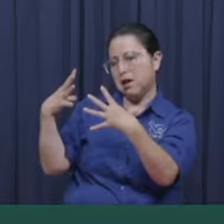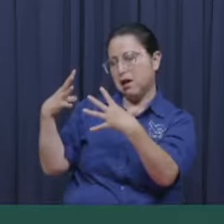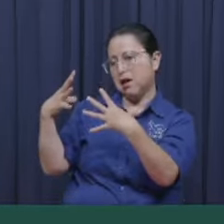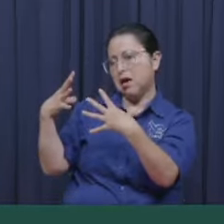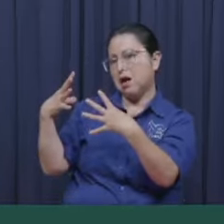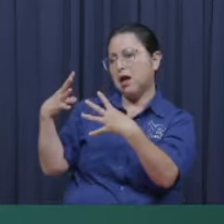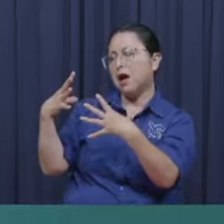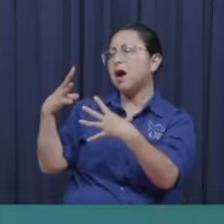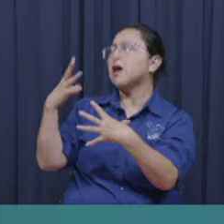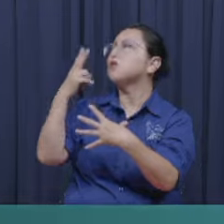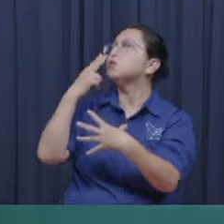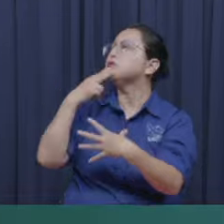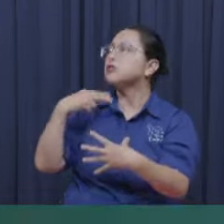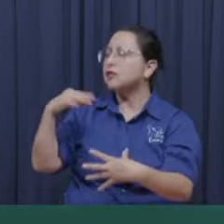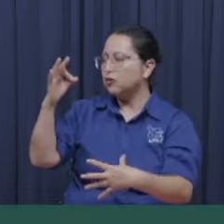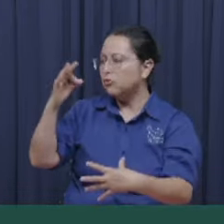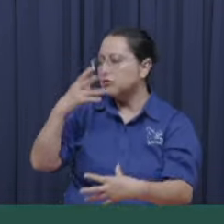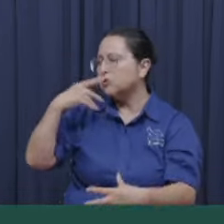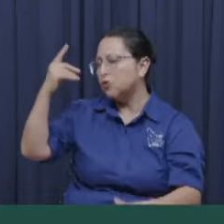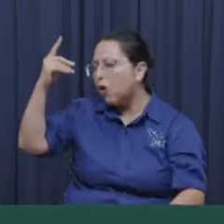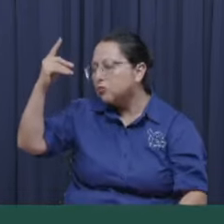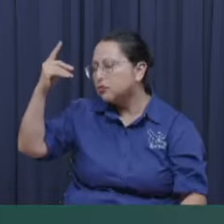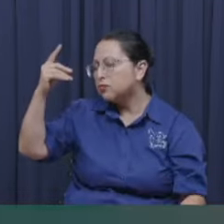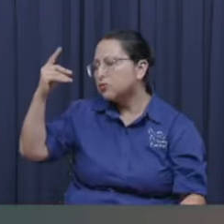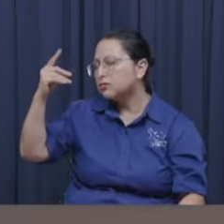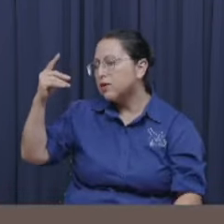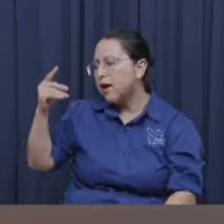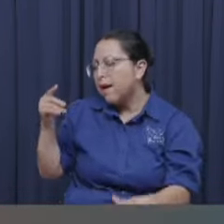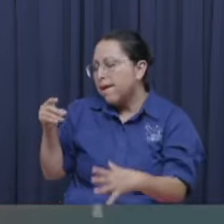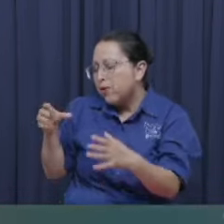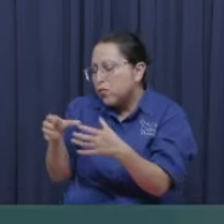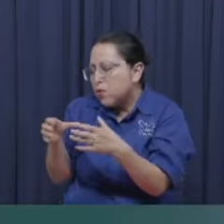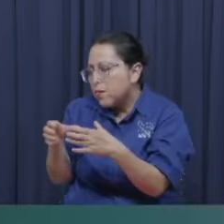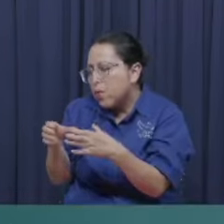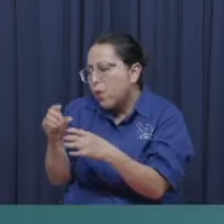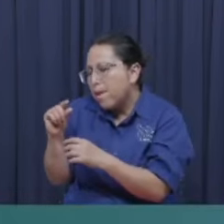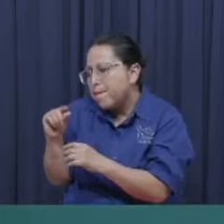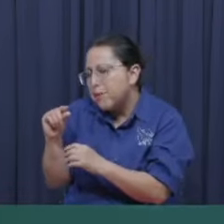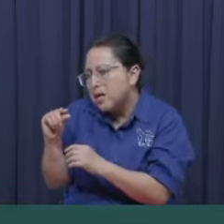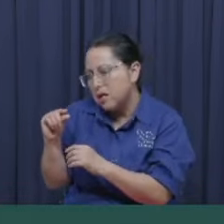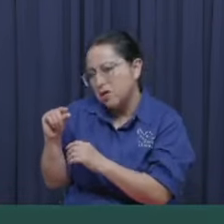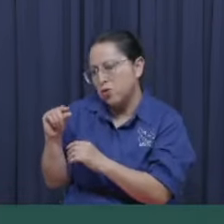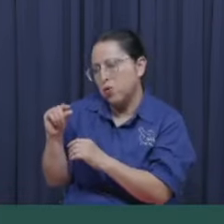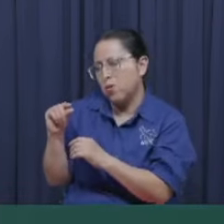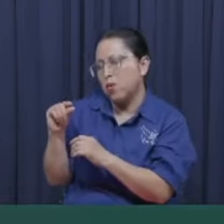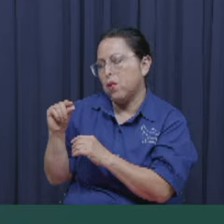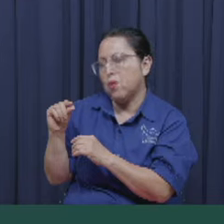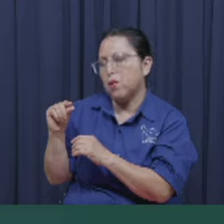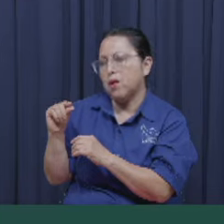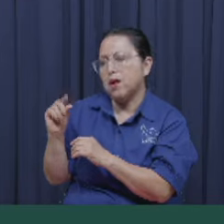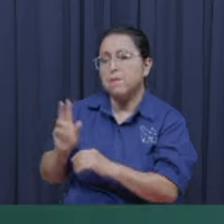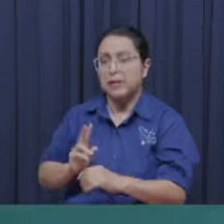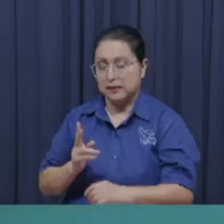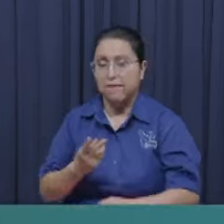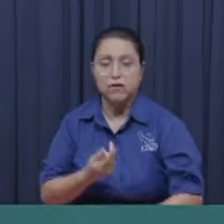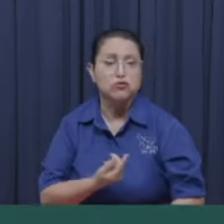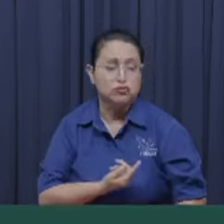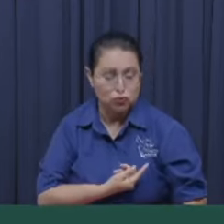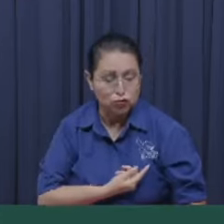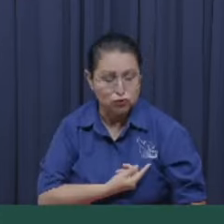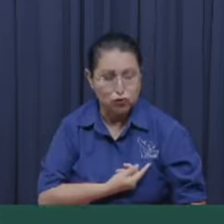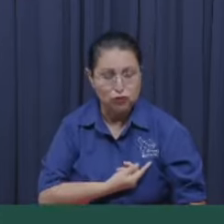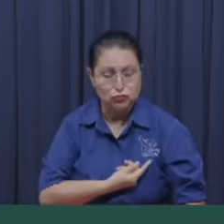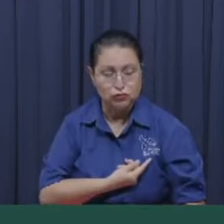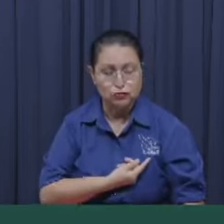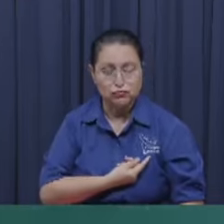No temáis manada pequeña, porque el Señor os ha concedido el reino a vosotros, mas a vosotros os es concedido